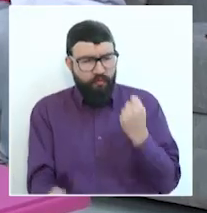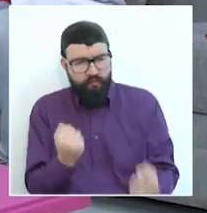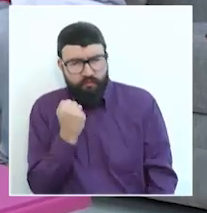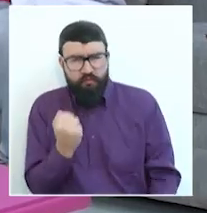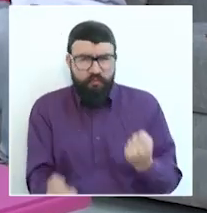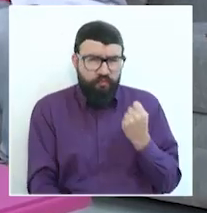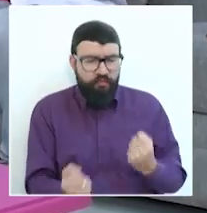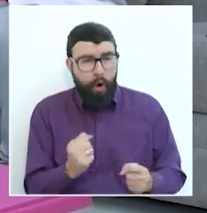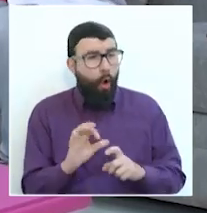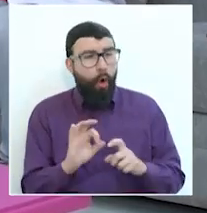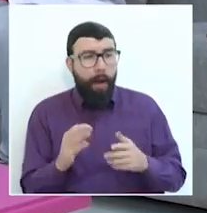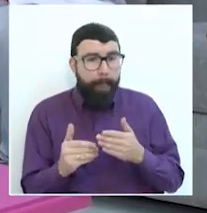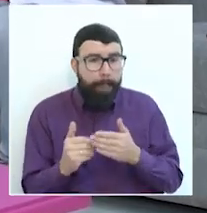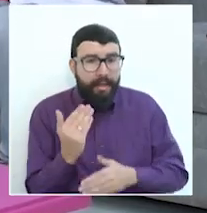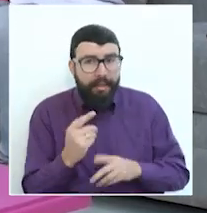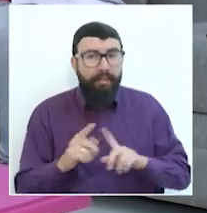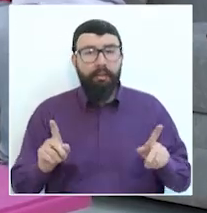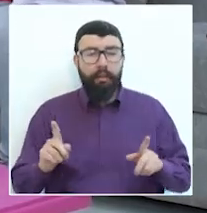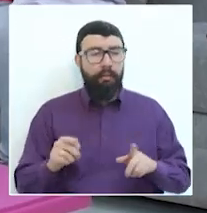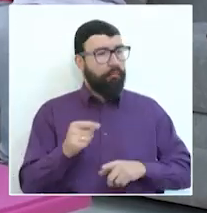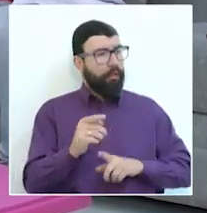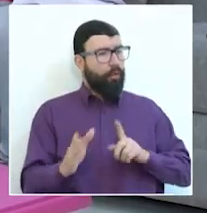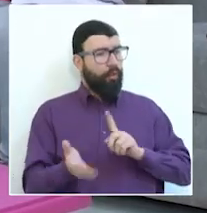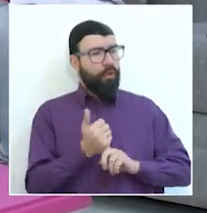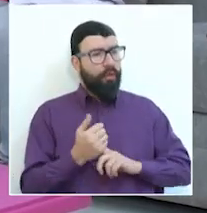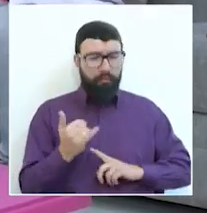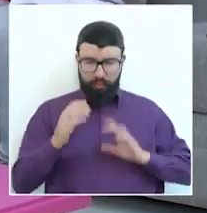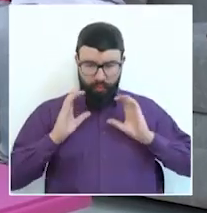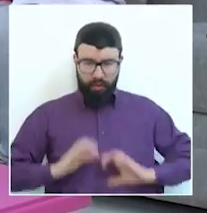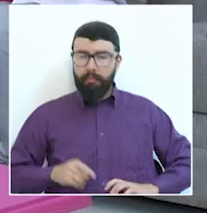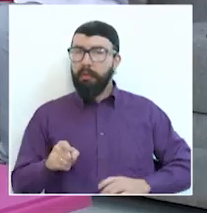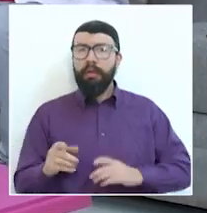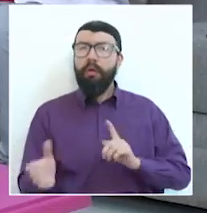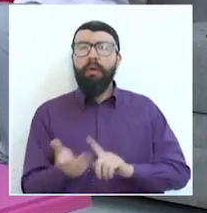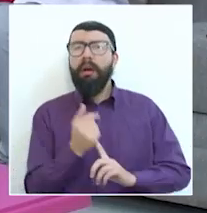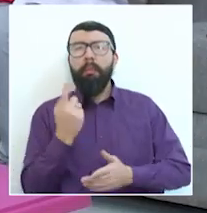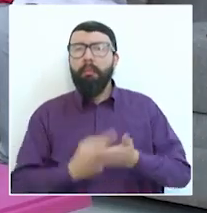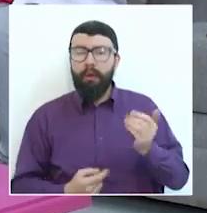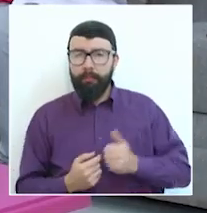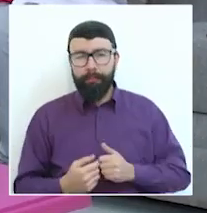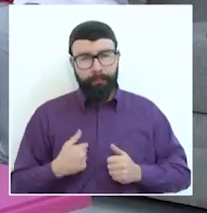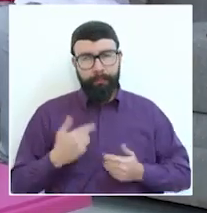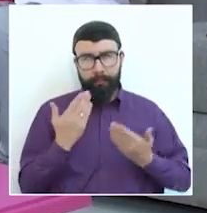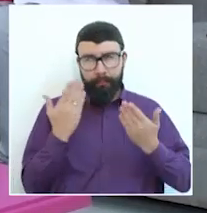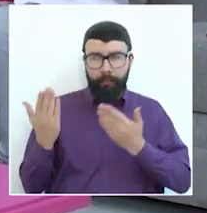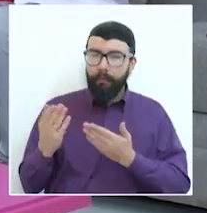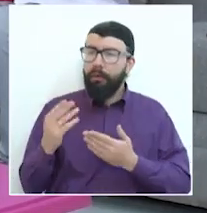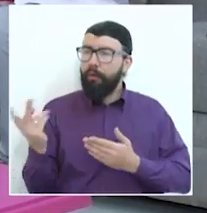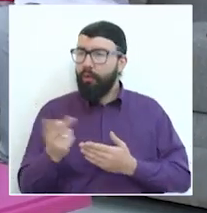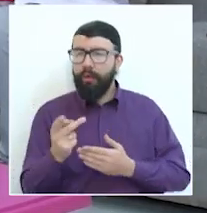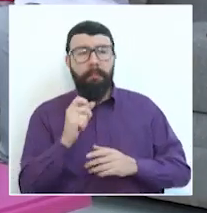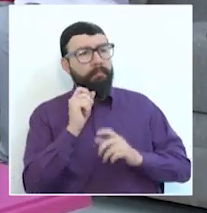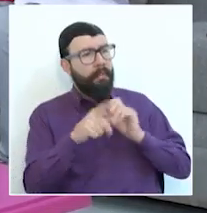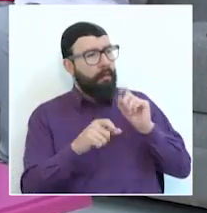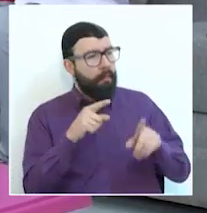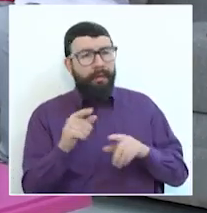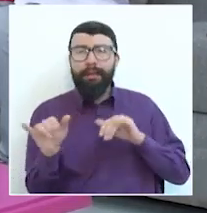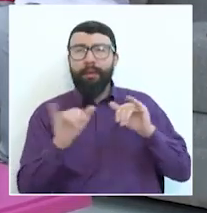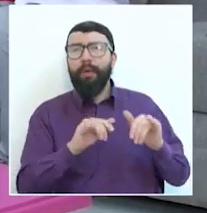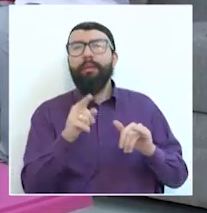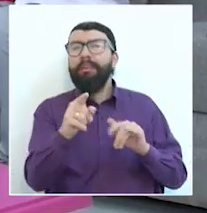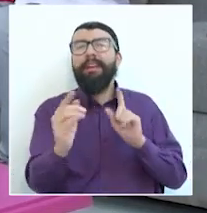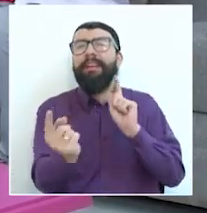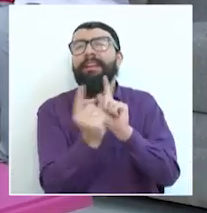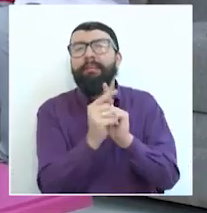rutina diferente? ¿Qué le vamos a encontrar en la parte clínica? Entonces yo quiero que ellos dos le hagan el interrogatorio como si se lo estuvieran haciendo a ustedes allá en